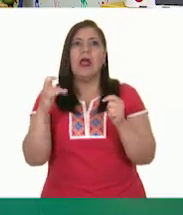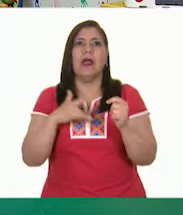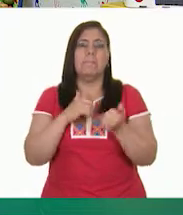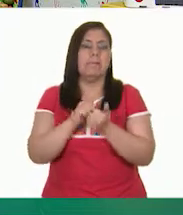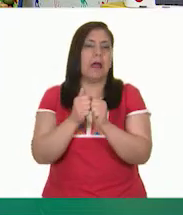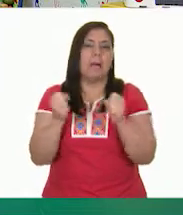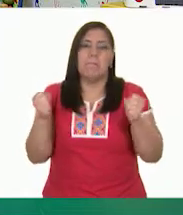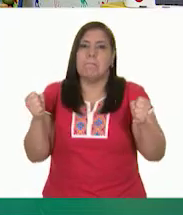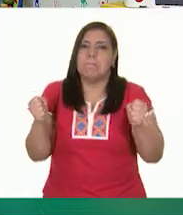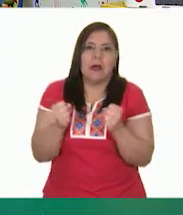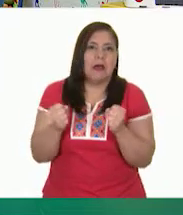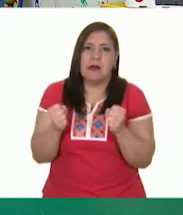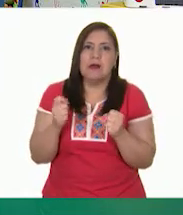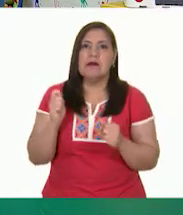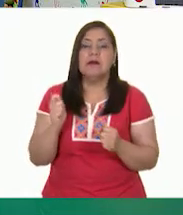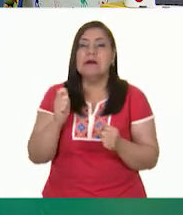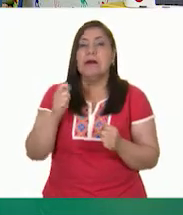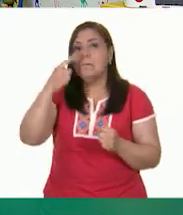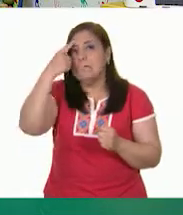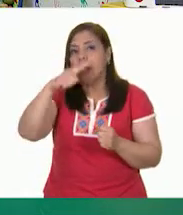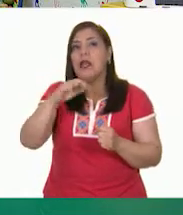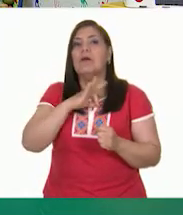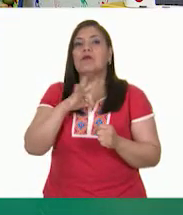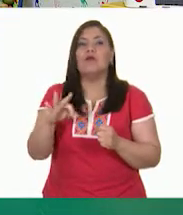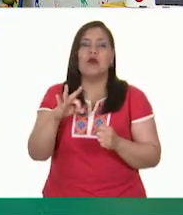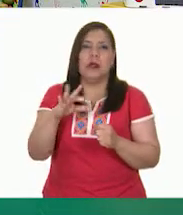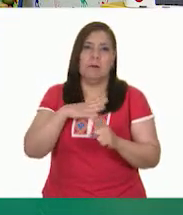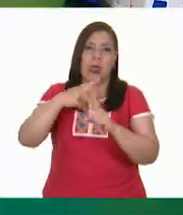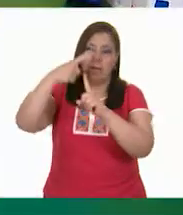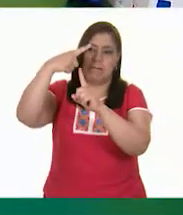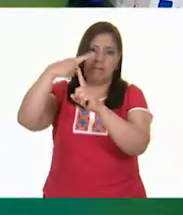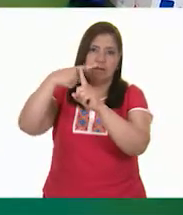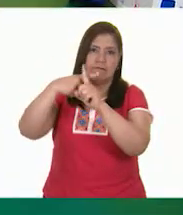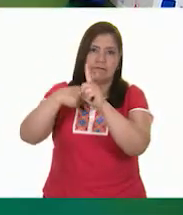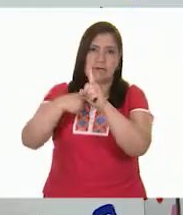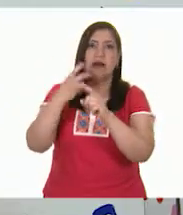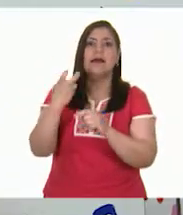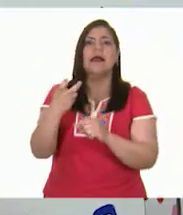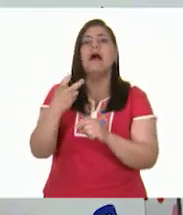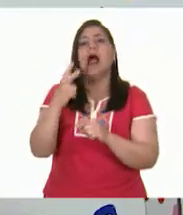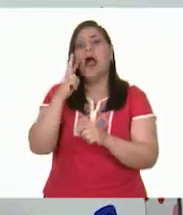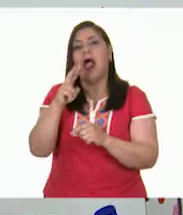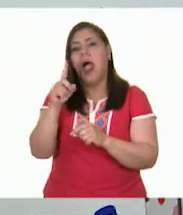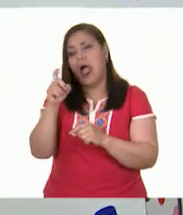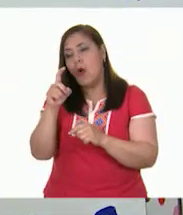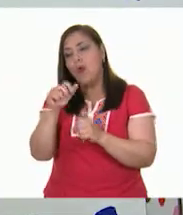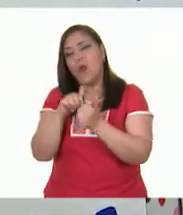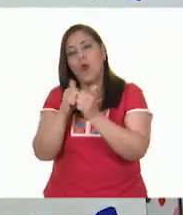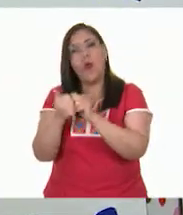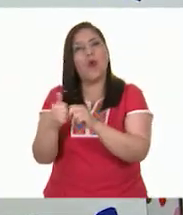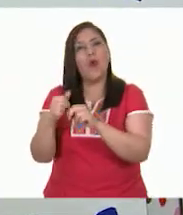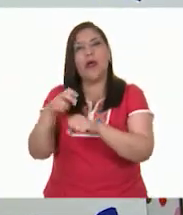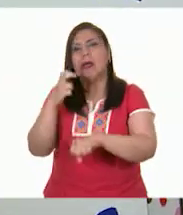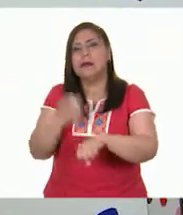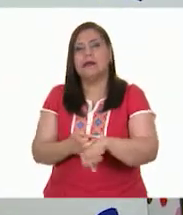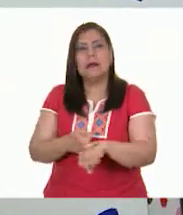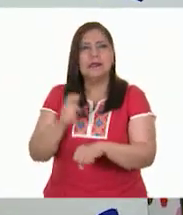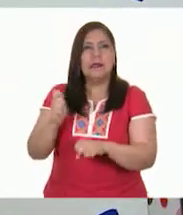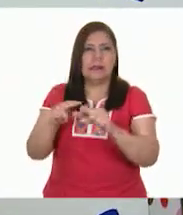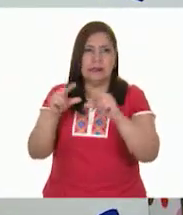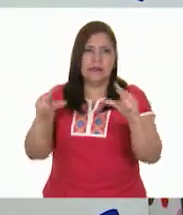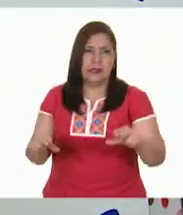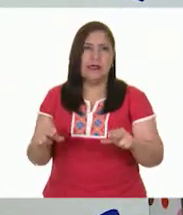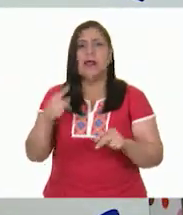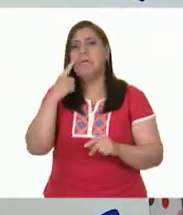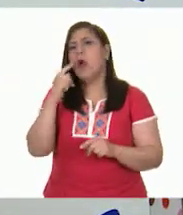frío para que su temperatura sea baja. Uh-huh. Estamos viendo que el agua se vuelve hielo. ¿Qué otro objeto se puede hacer sólido con esta